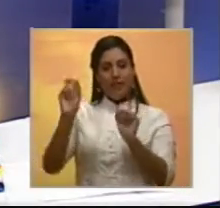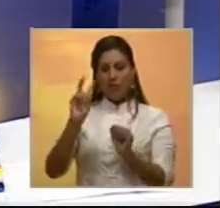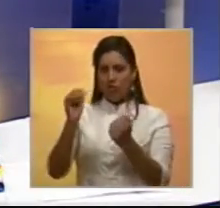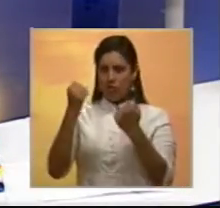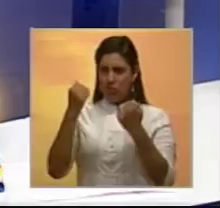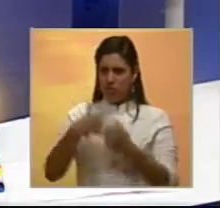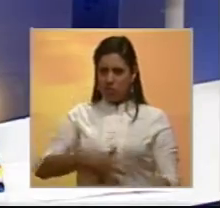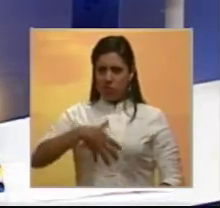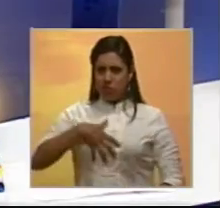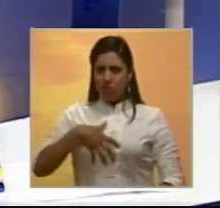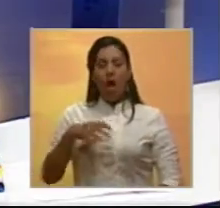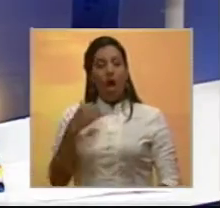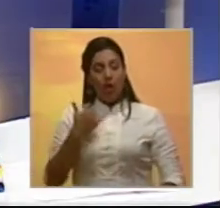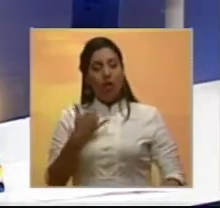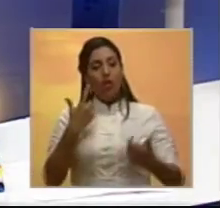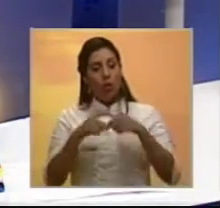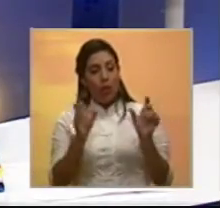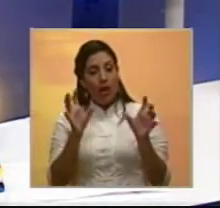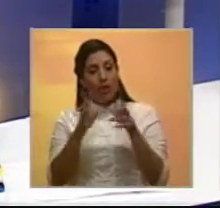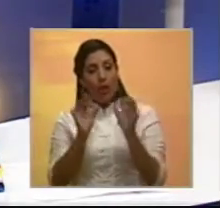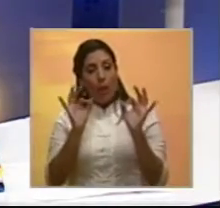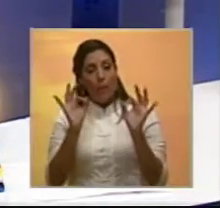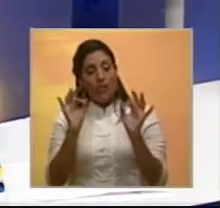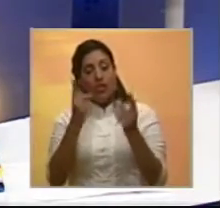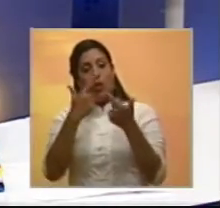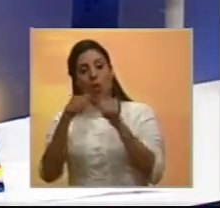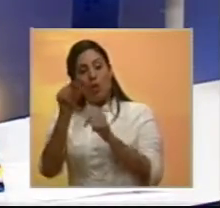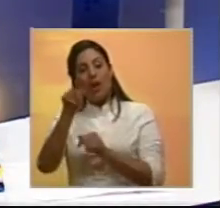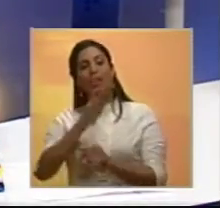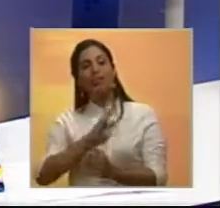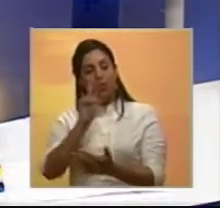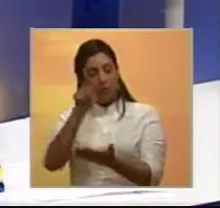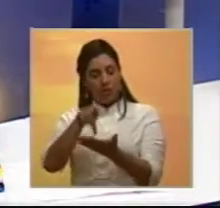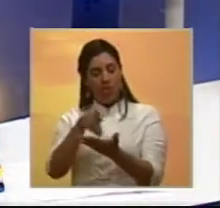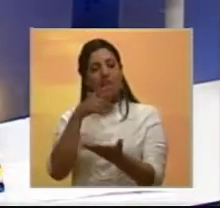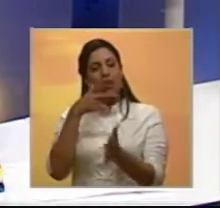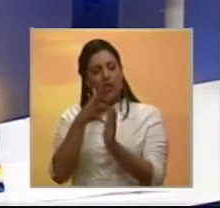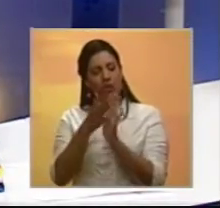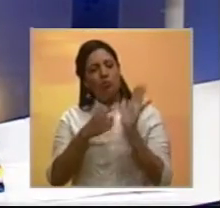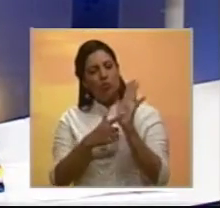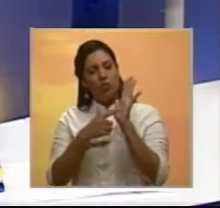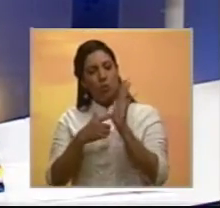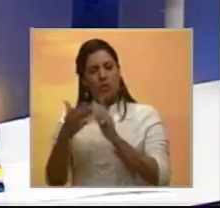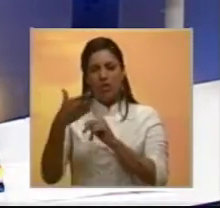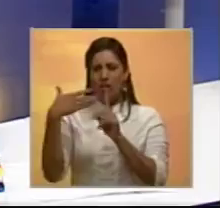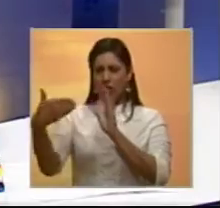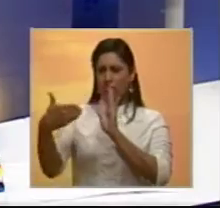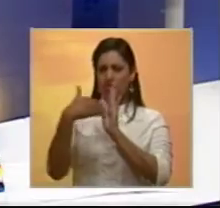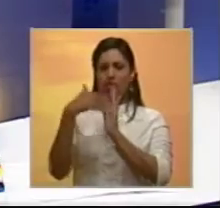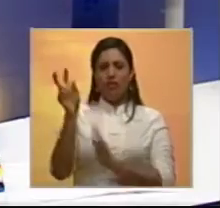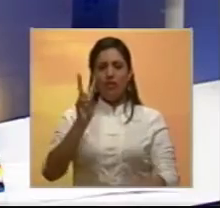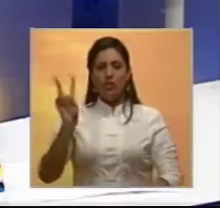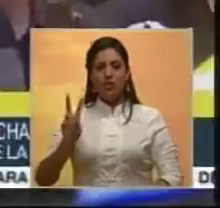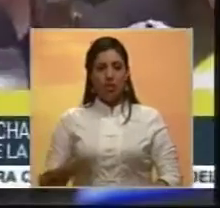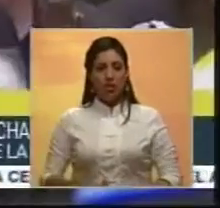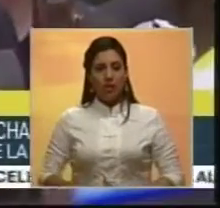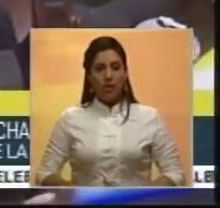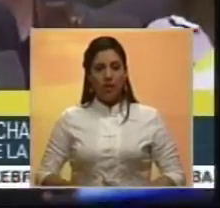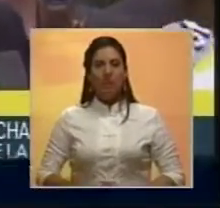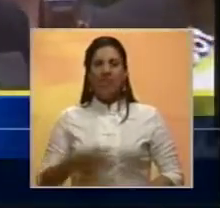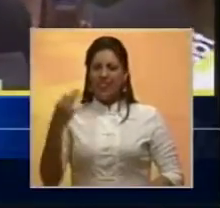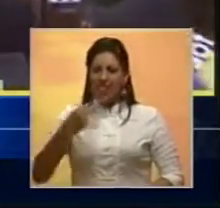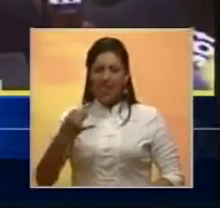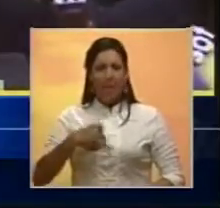tarde participará en la reunión del protocolo de Olivo, en la que asegura que demostrará agresiones contra Venezuela.